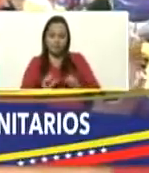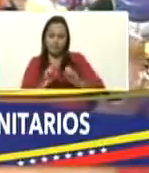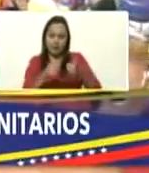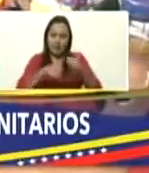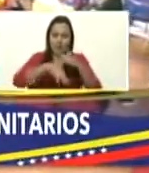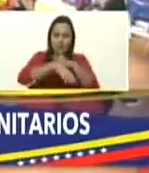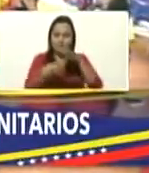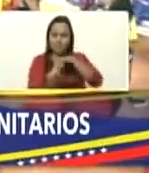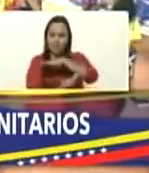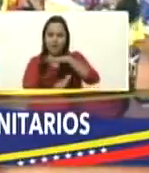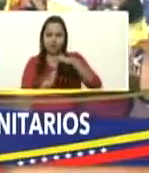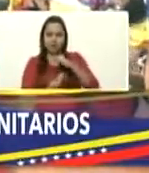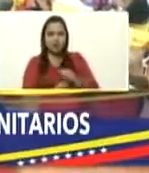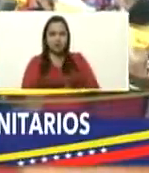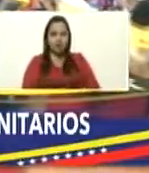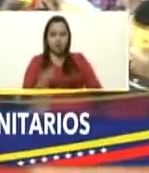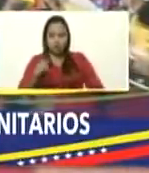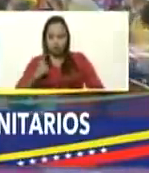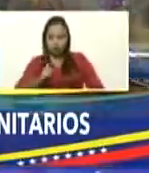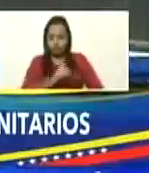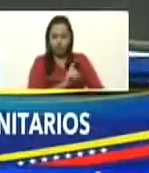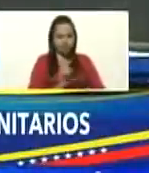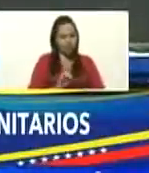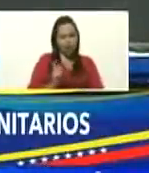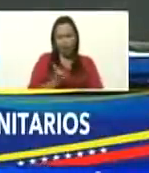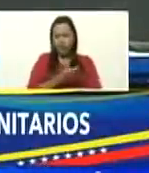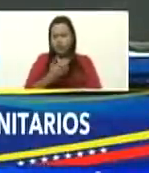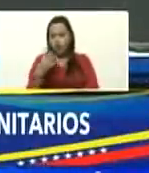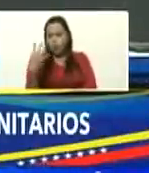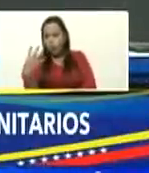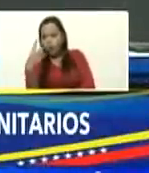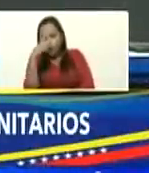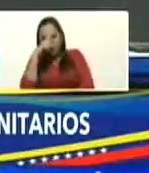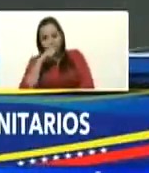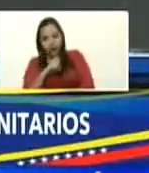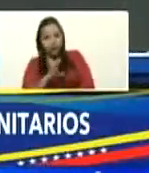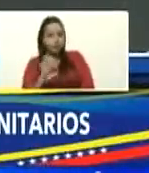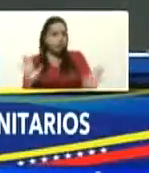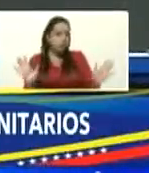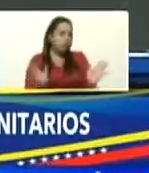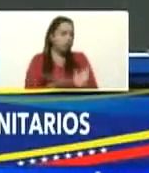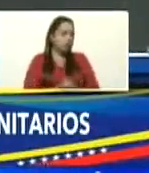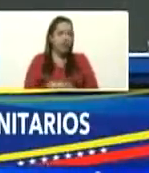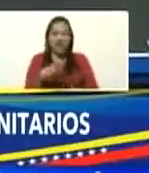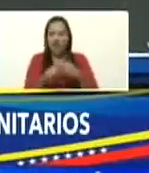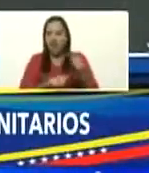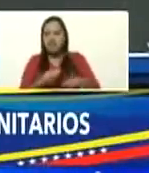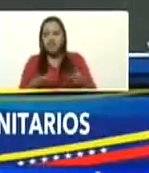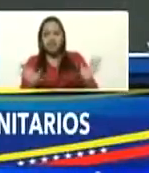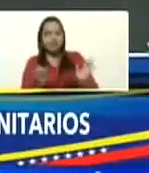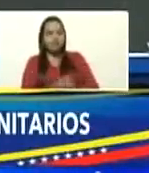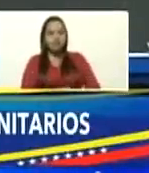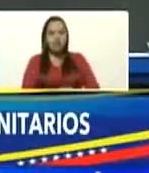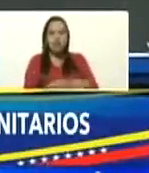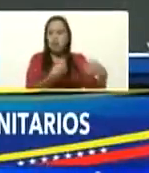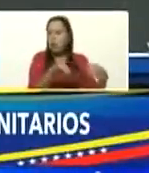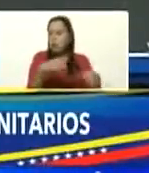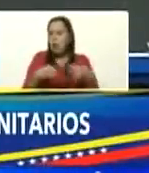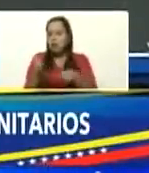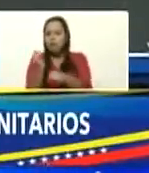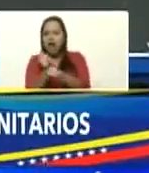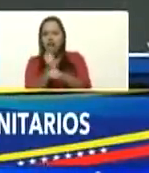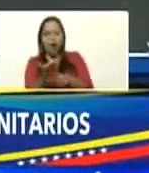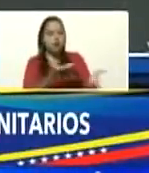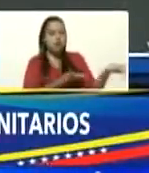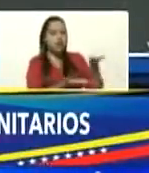yo dije, bueno, yo no voy a llegar a esta gobernación 4 años a simplemente hacer lo que se tiene que hacer, pues.